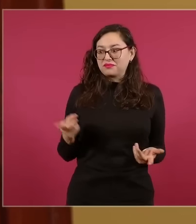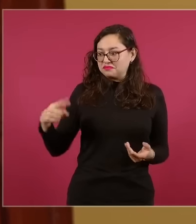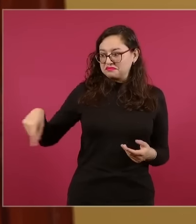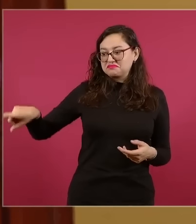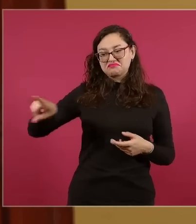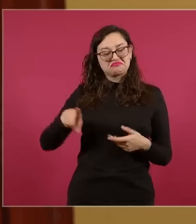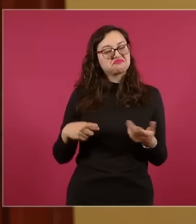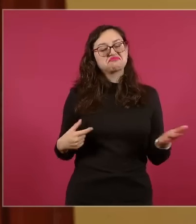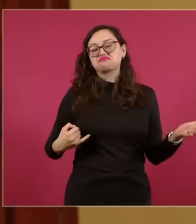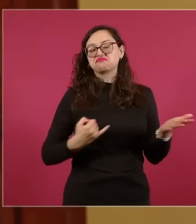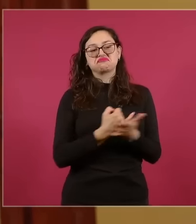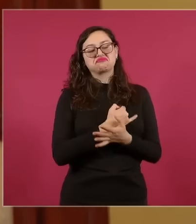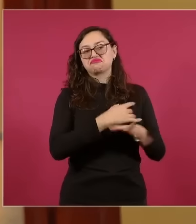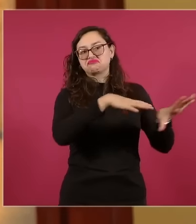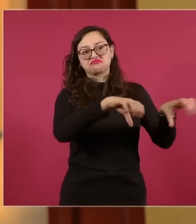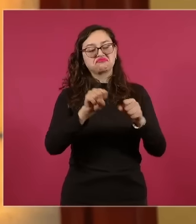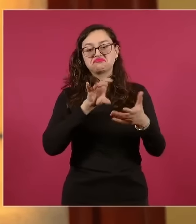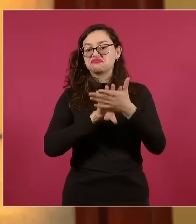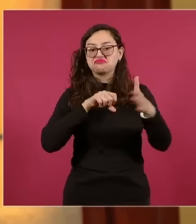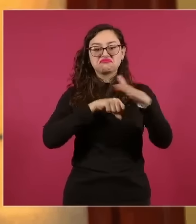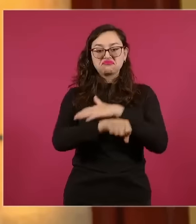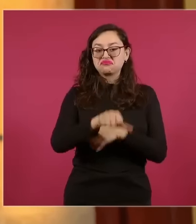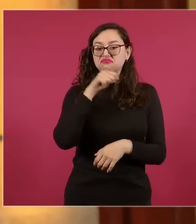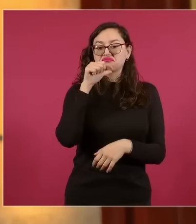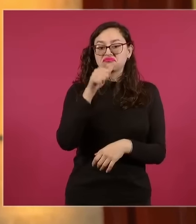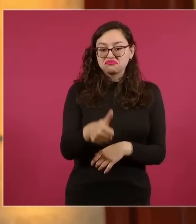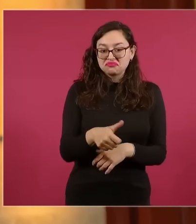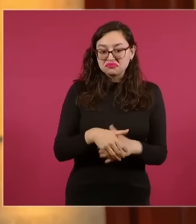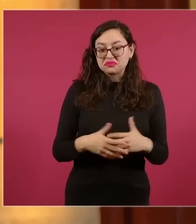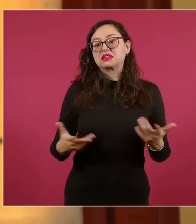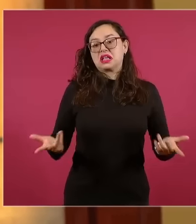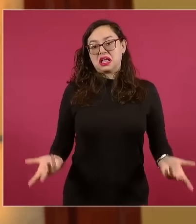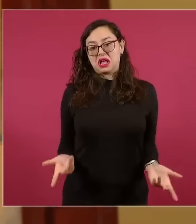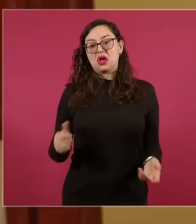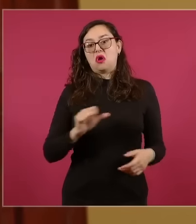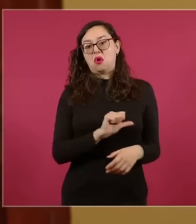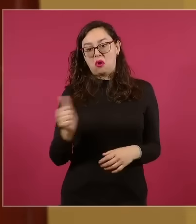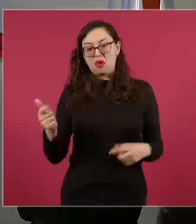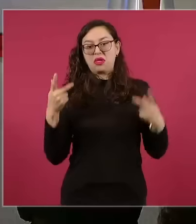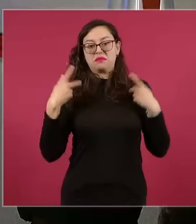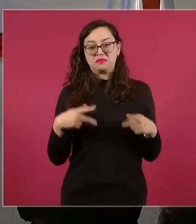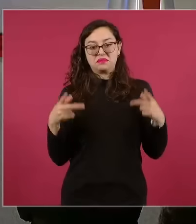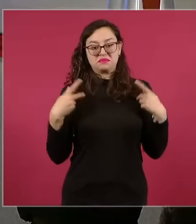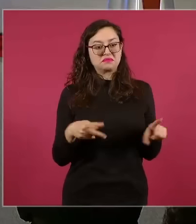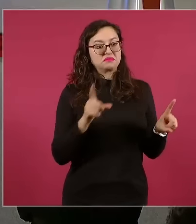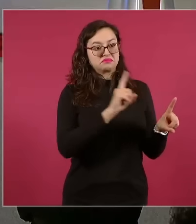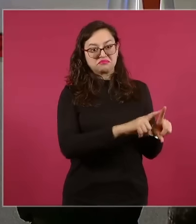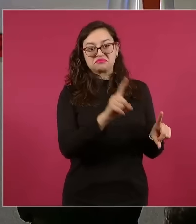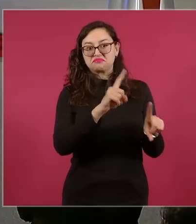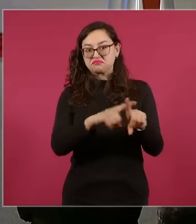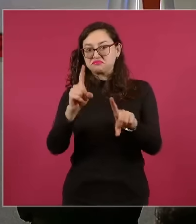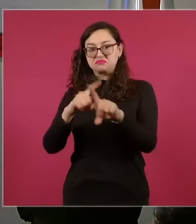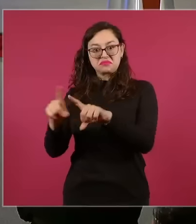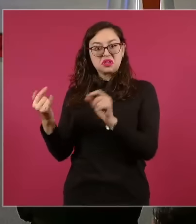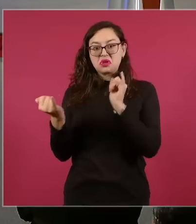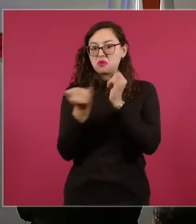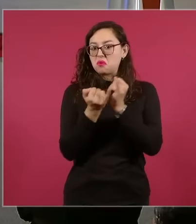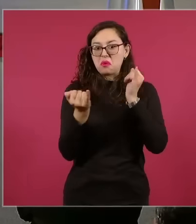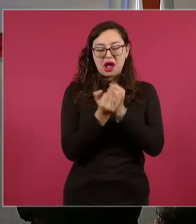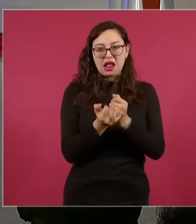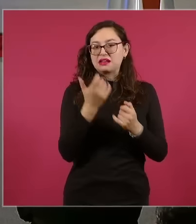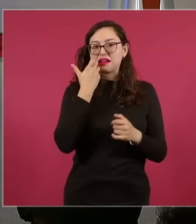magistrados adelante por favor y pues otras personas a las que se les ha negado eh órdenes de